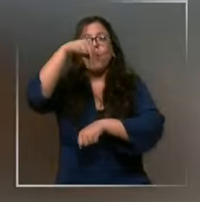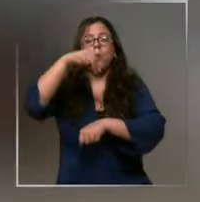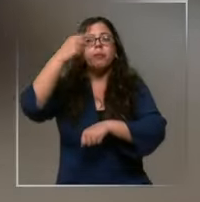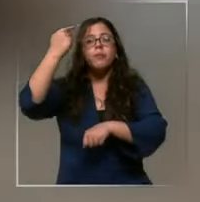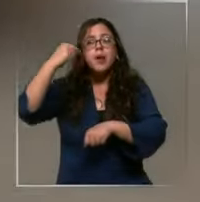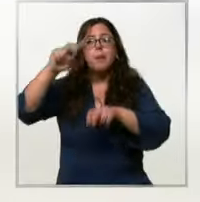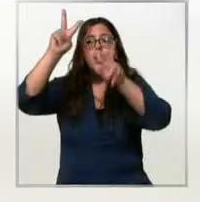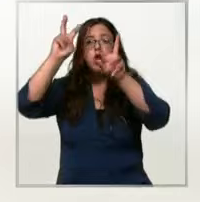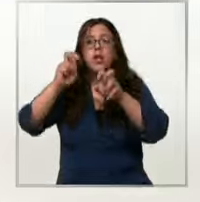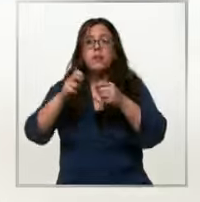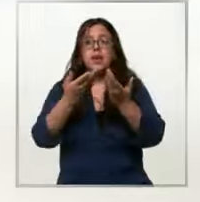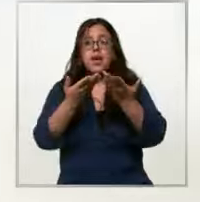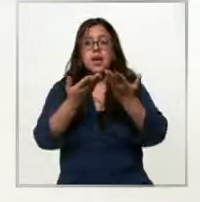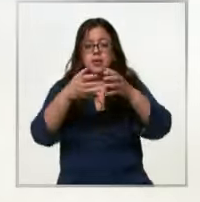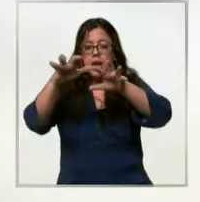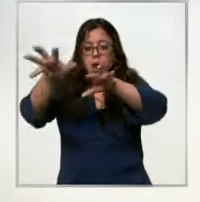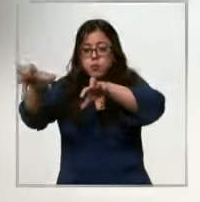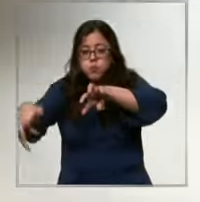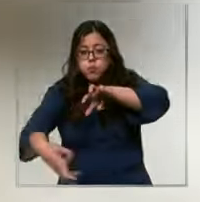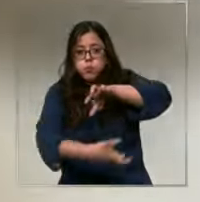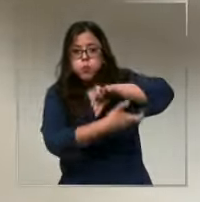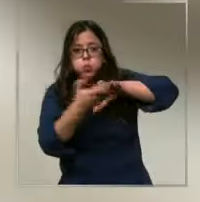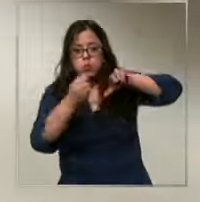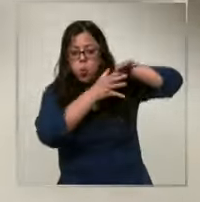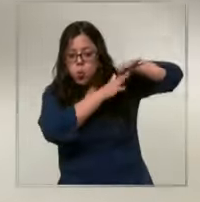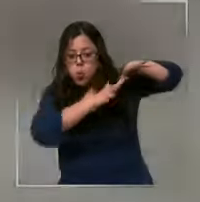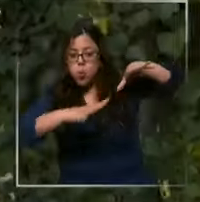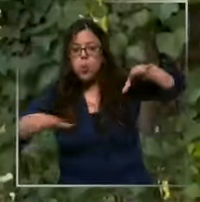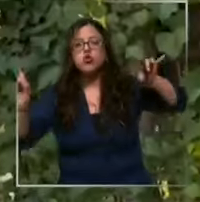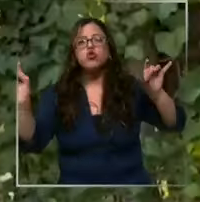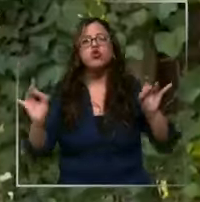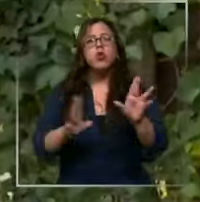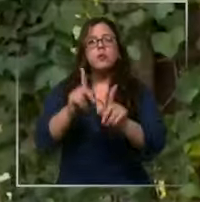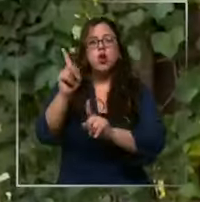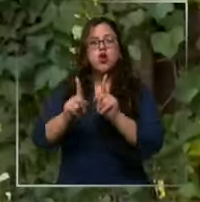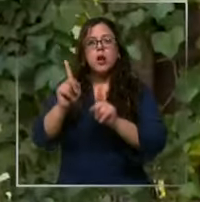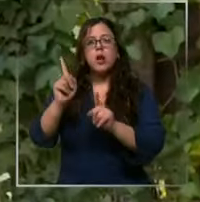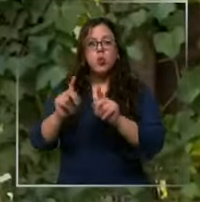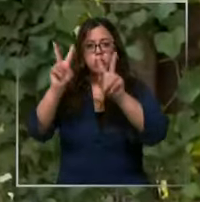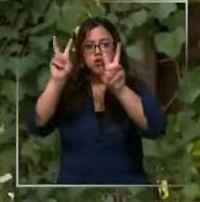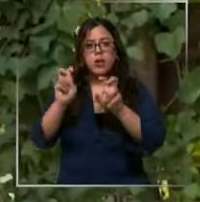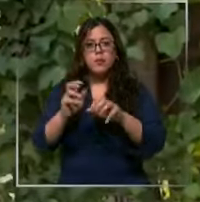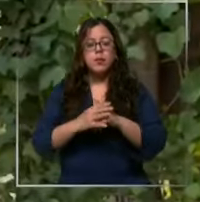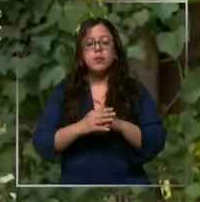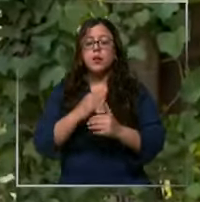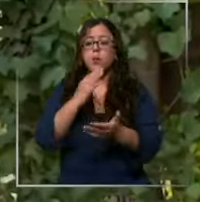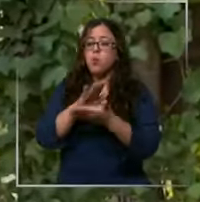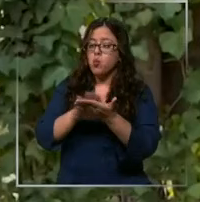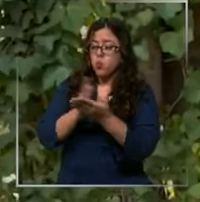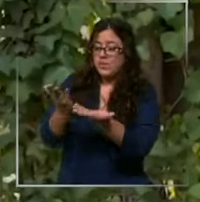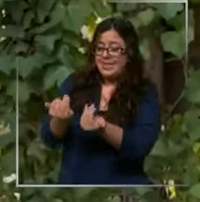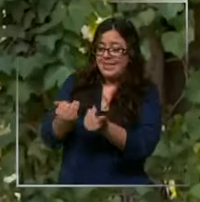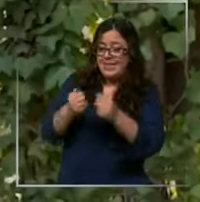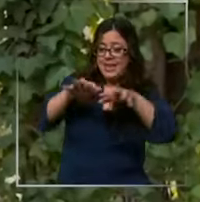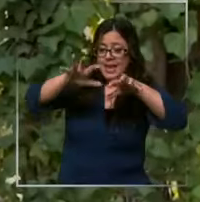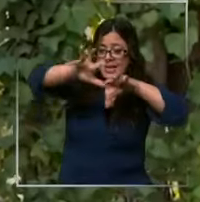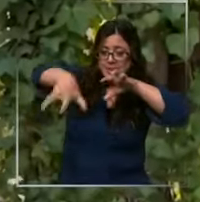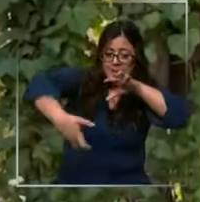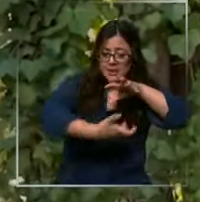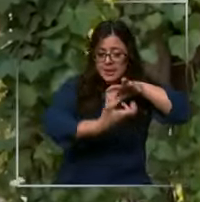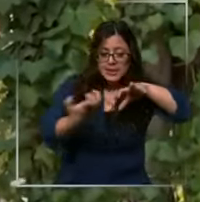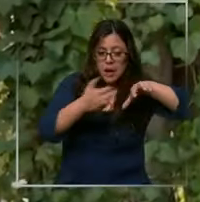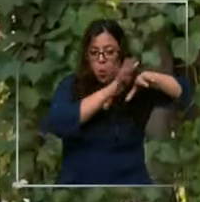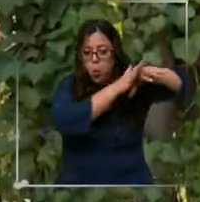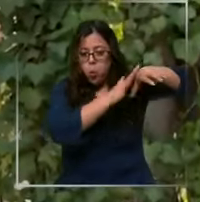abrir las barreras de arena se puede hacer solo bajo ciertos parámetros. Cuando se requiere hacer una apertura, debe ser basada